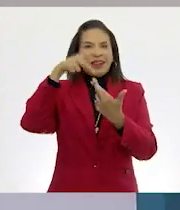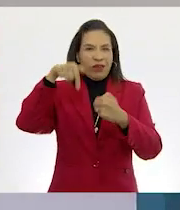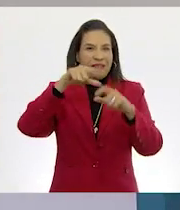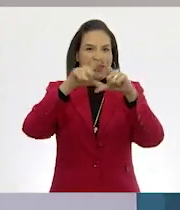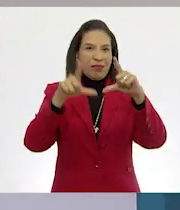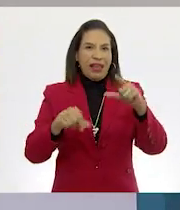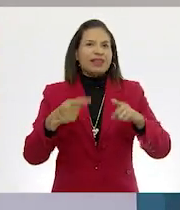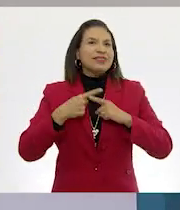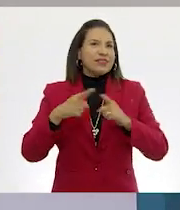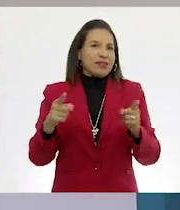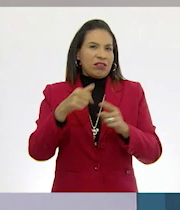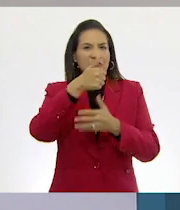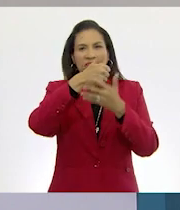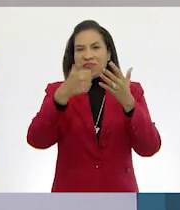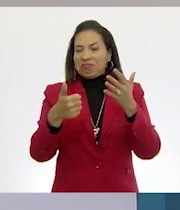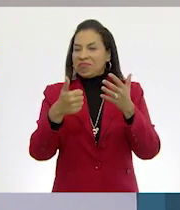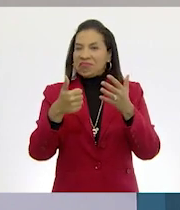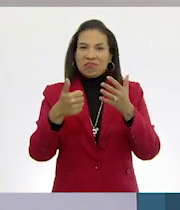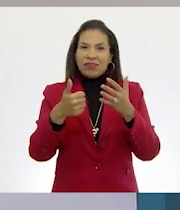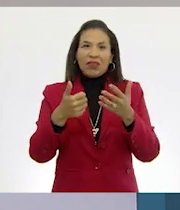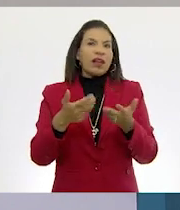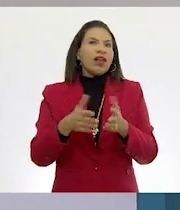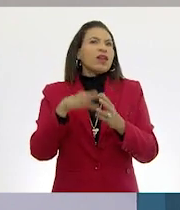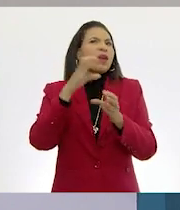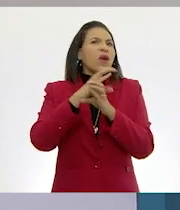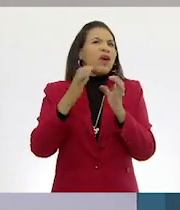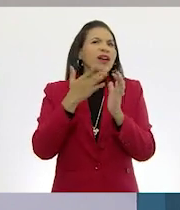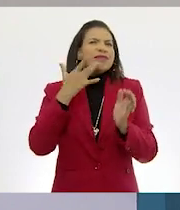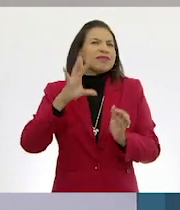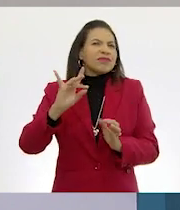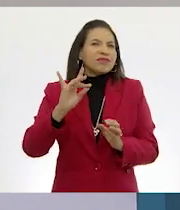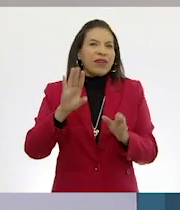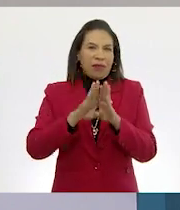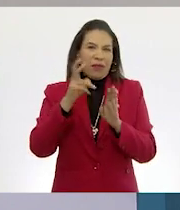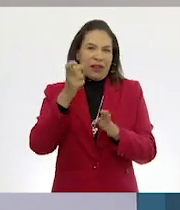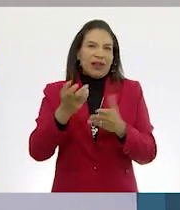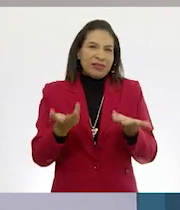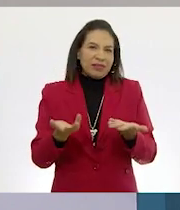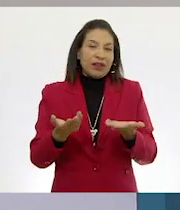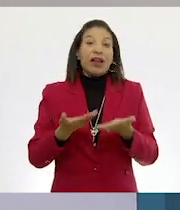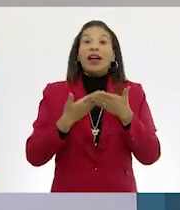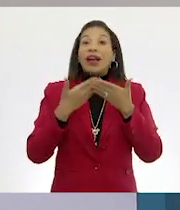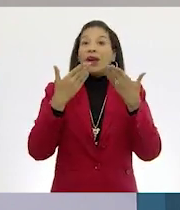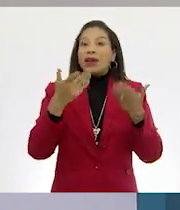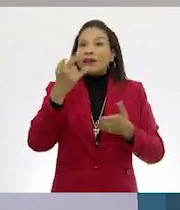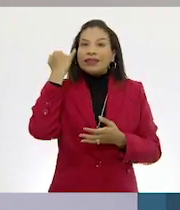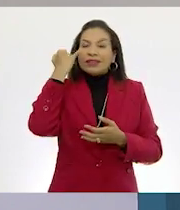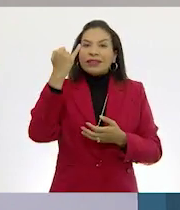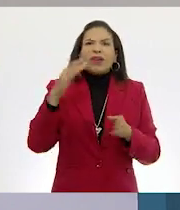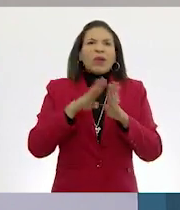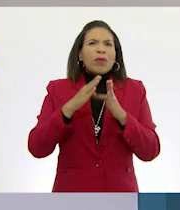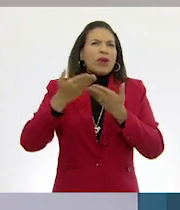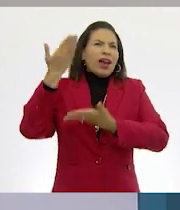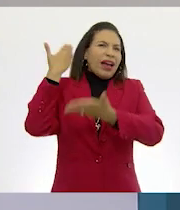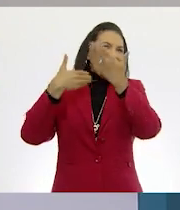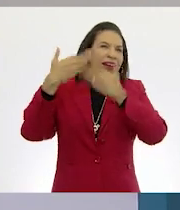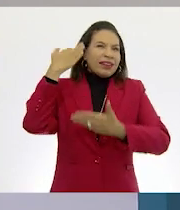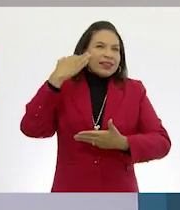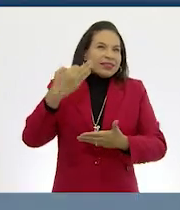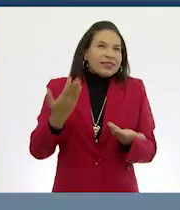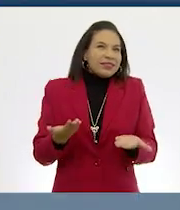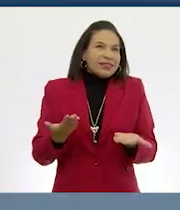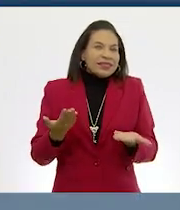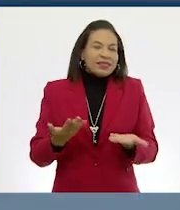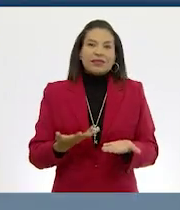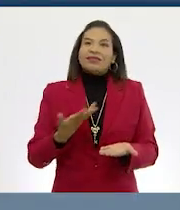del país es muy distinta a las demás, aun cuando sea por cosas tan pequeñas como esta. Ahora, imagínate cómo era en esa época.